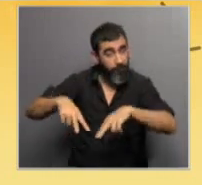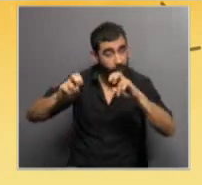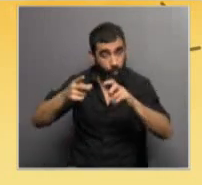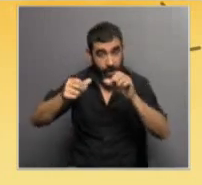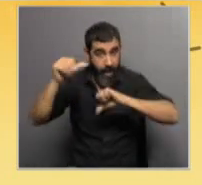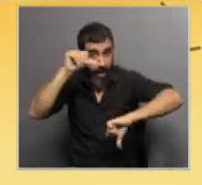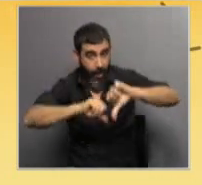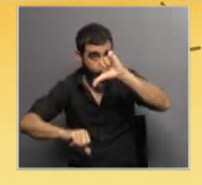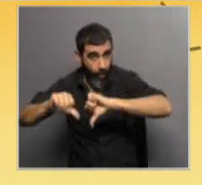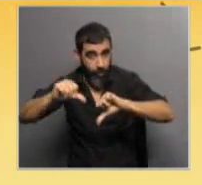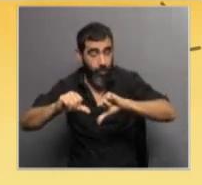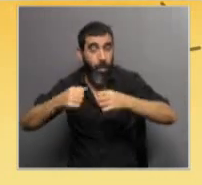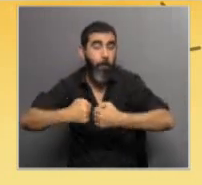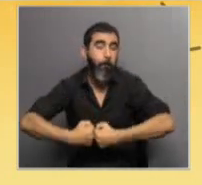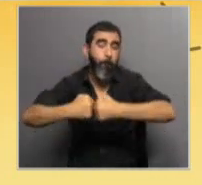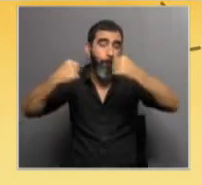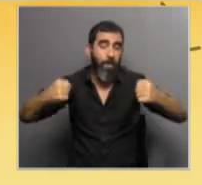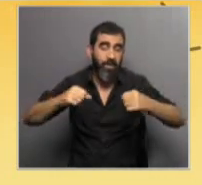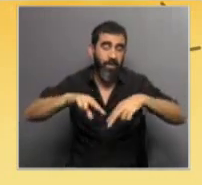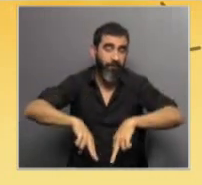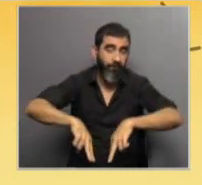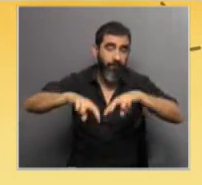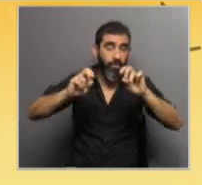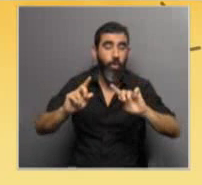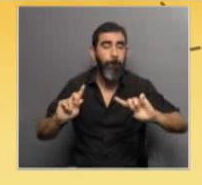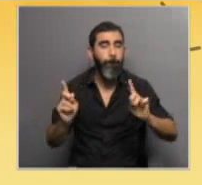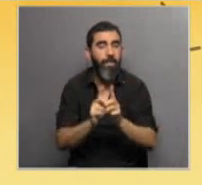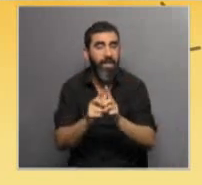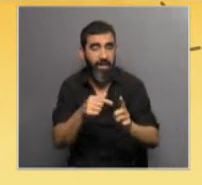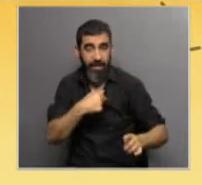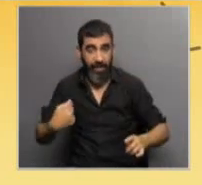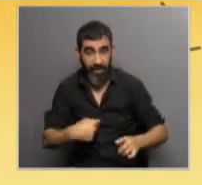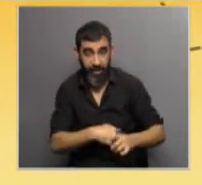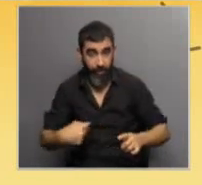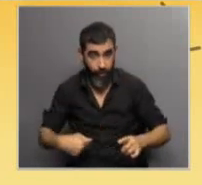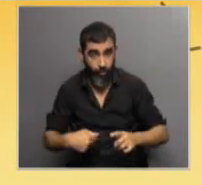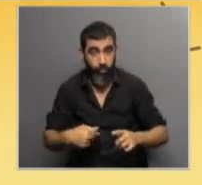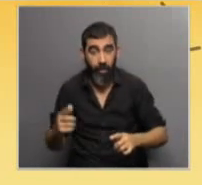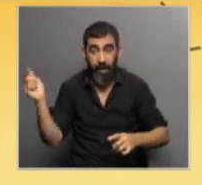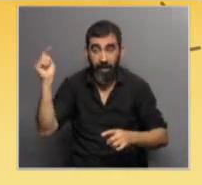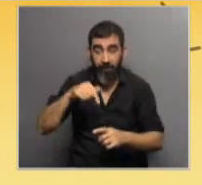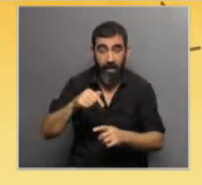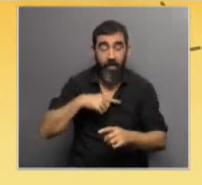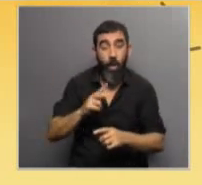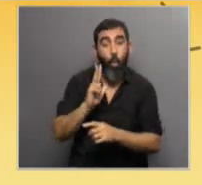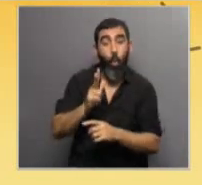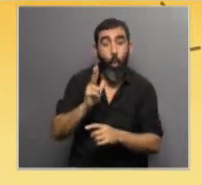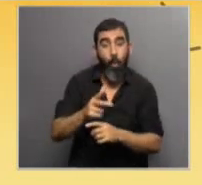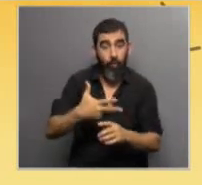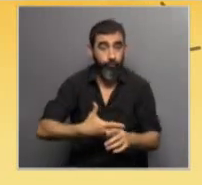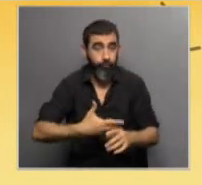es extender los estudios de los mini intestinos generando generados a partir de biopsias humanas